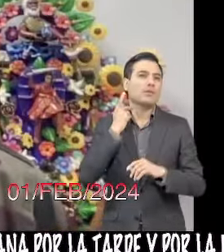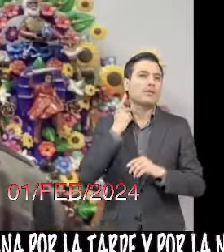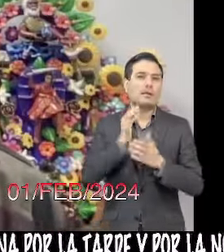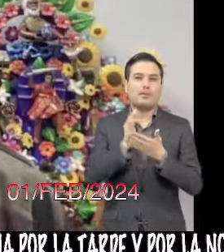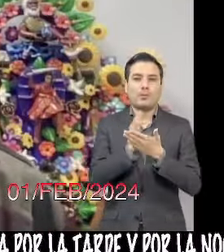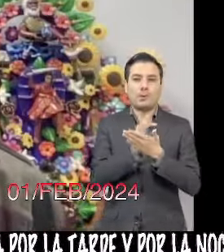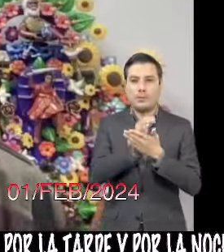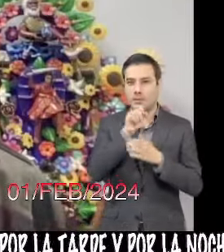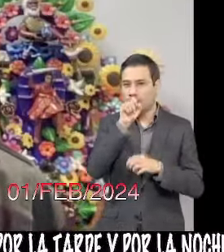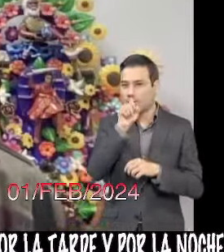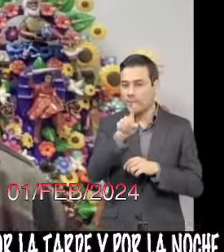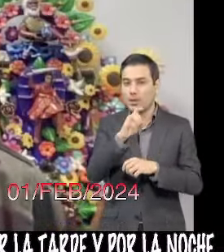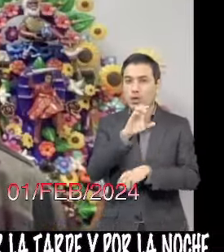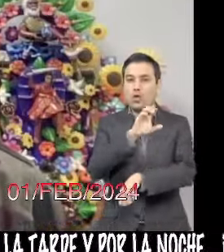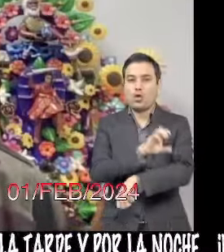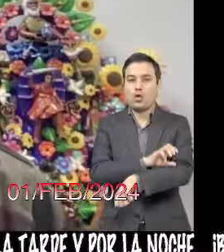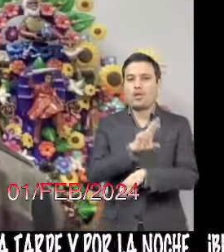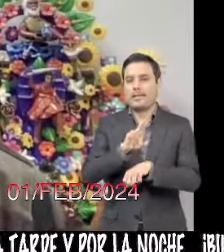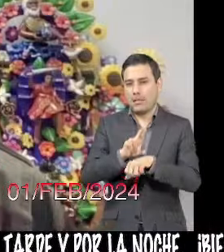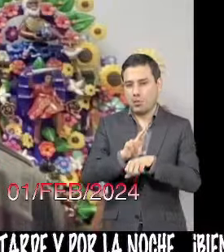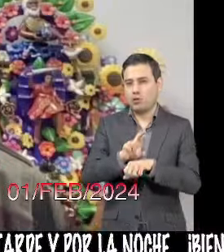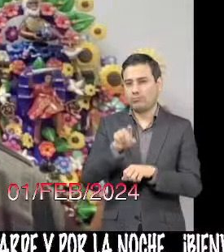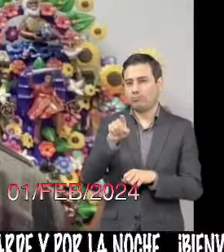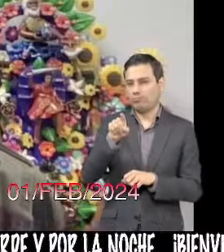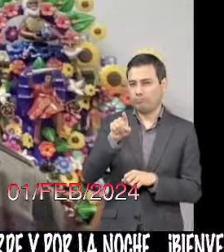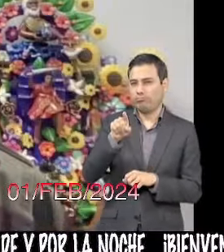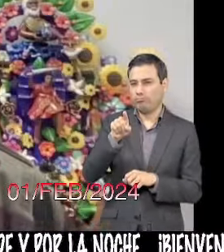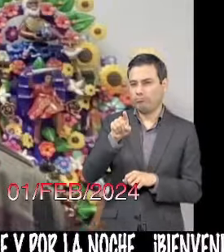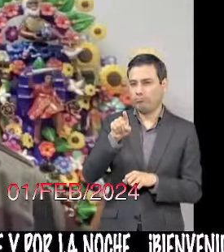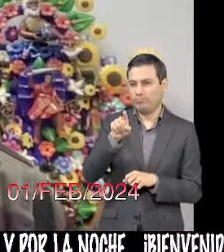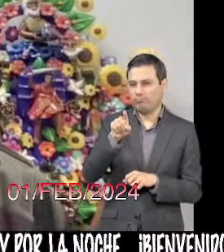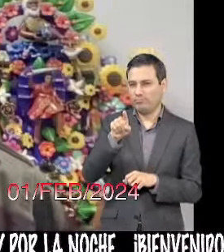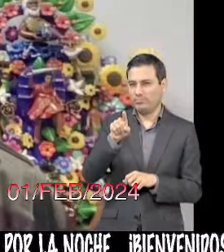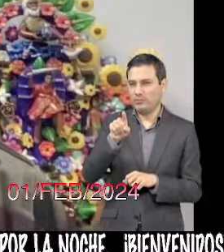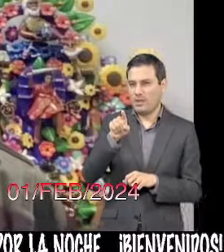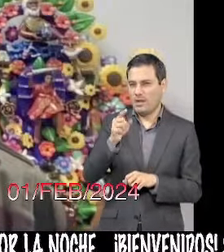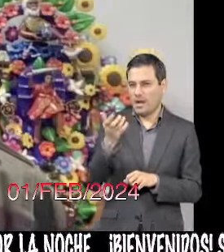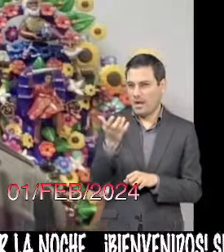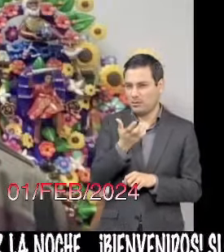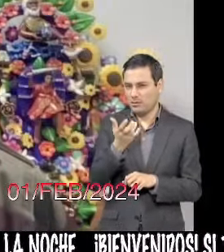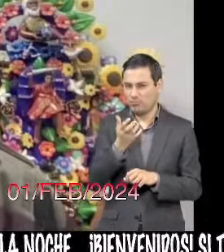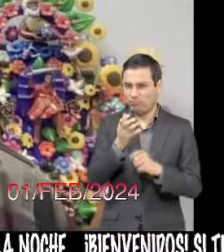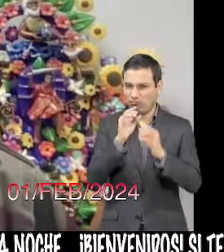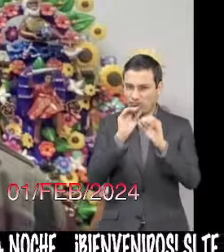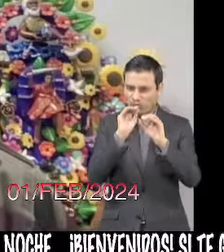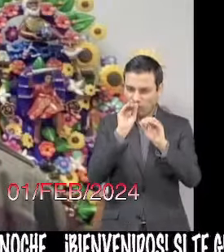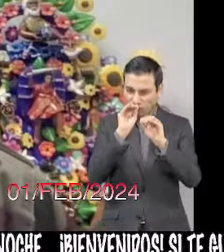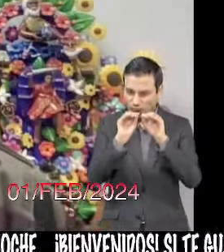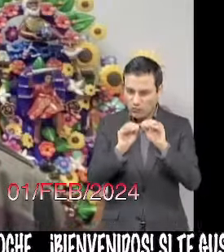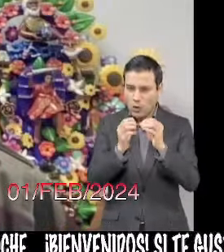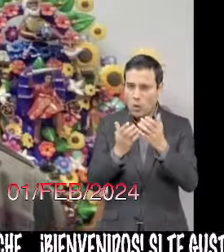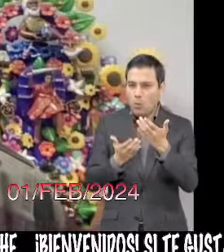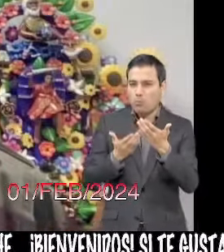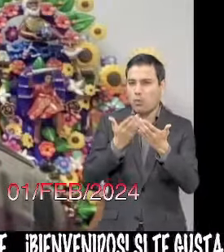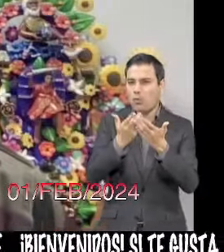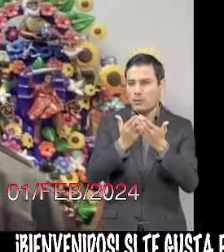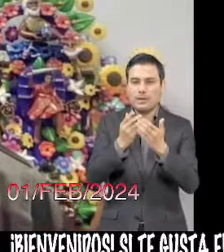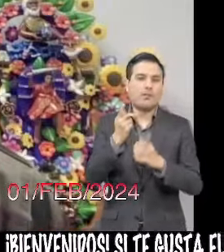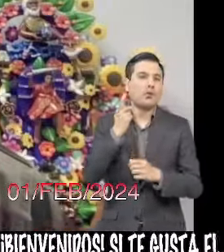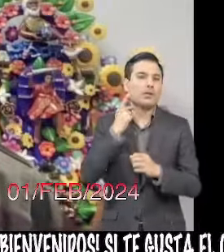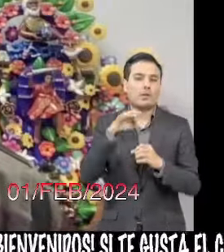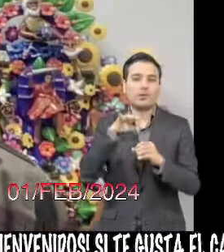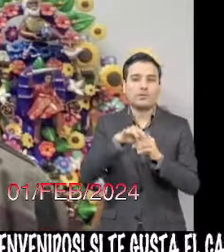fue el coordinador de este gran esfuerzo que hoy se ve reflejado en la propuesta de plataforma político-electoral que presenta